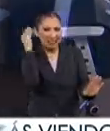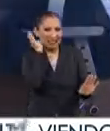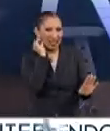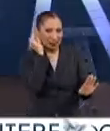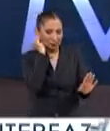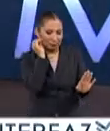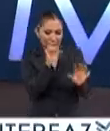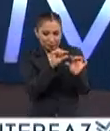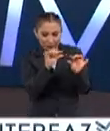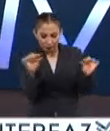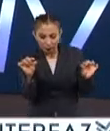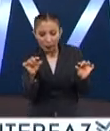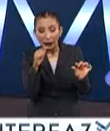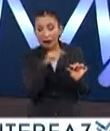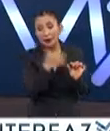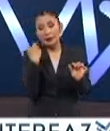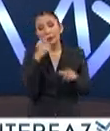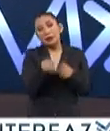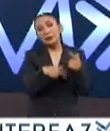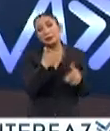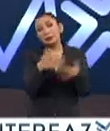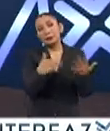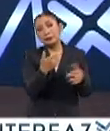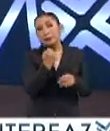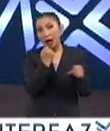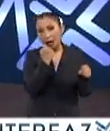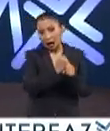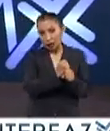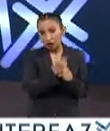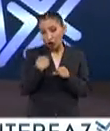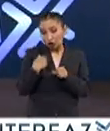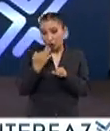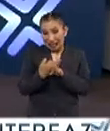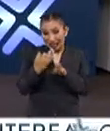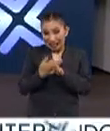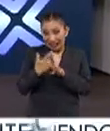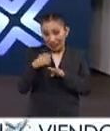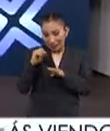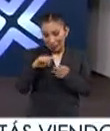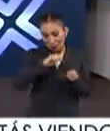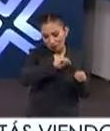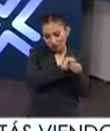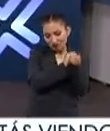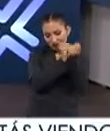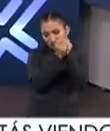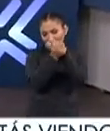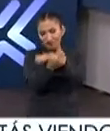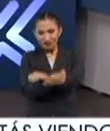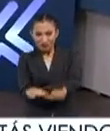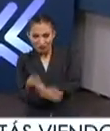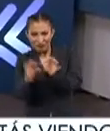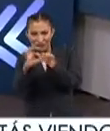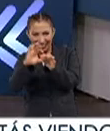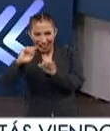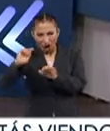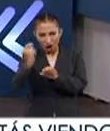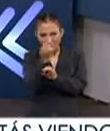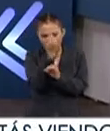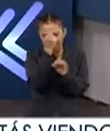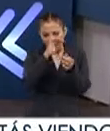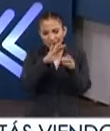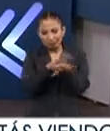México. A lo largo de estos últimos años y de la mano con la propia transformación